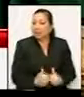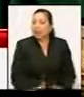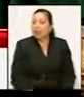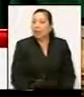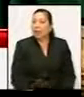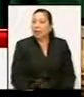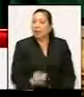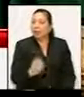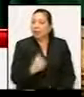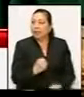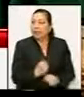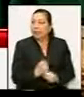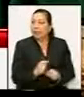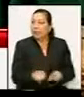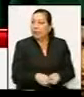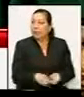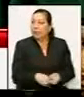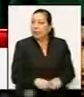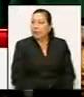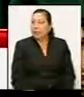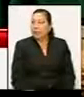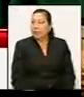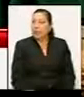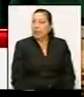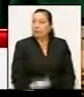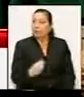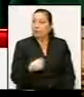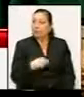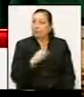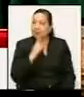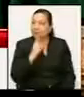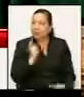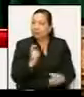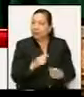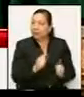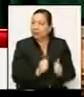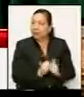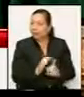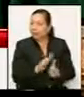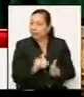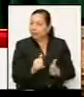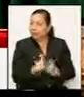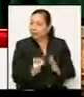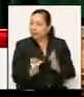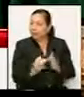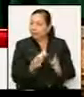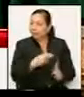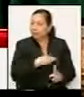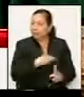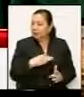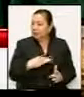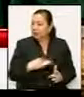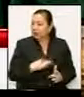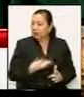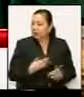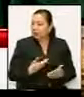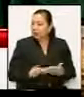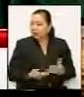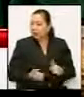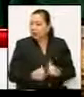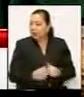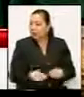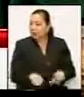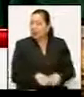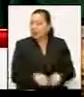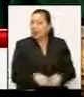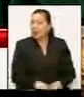se tiene que trabajar también. Entonces, nosotros estamos articulando con todas las entidades del Ministerio porque todos tenemos